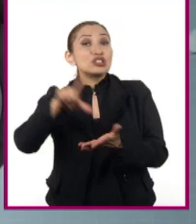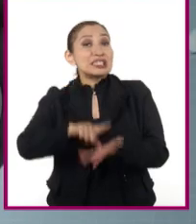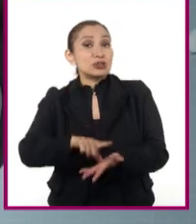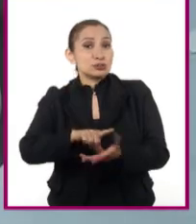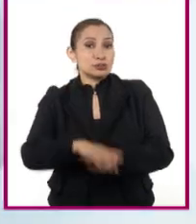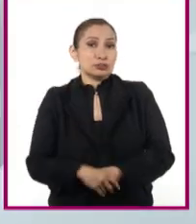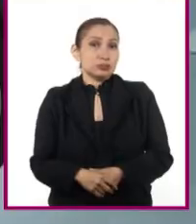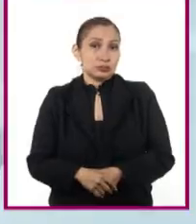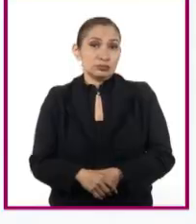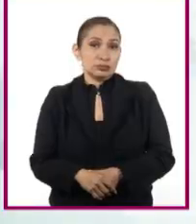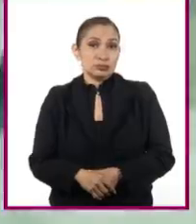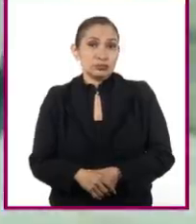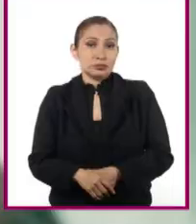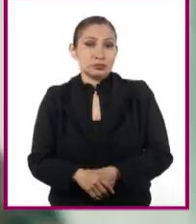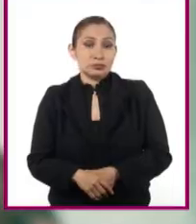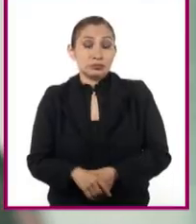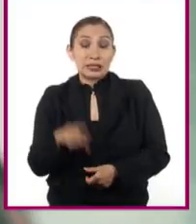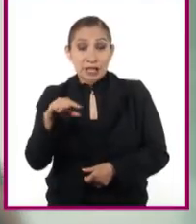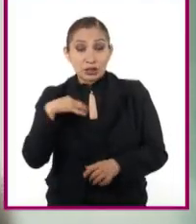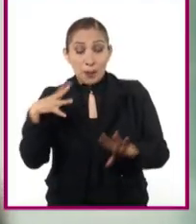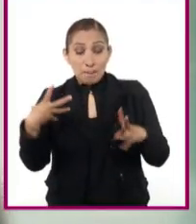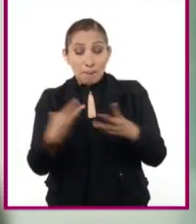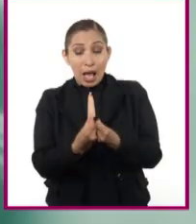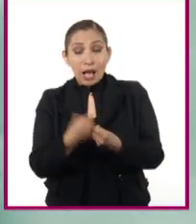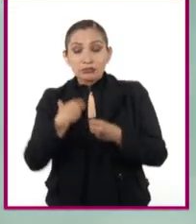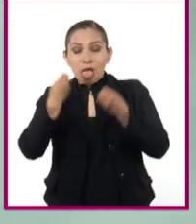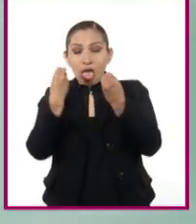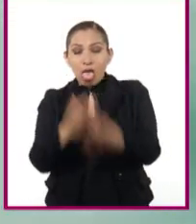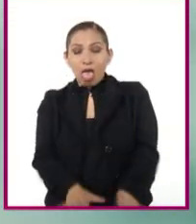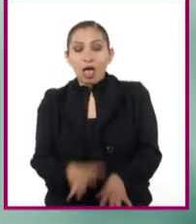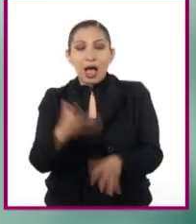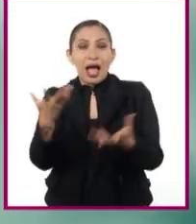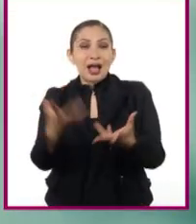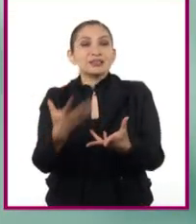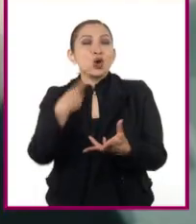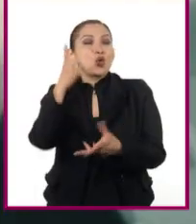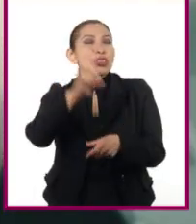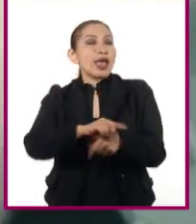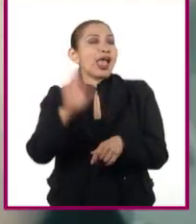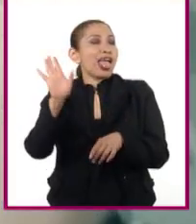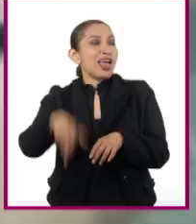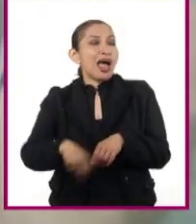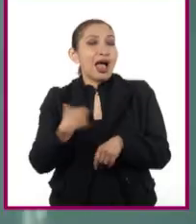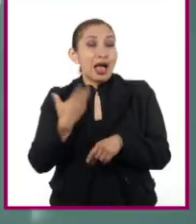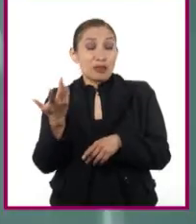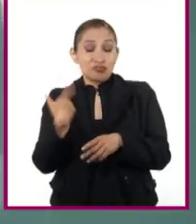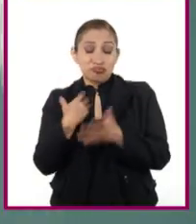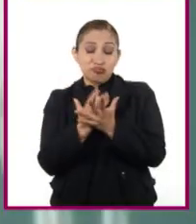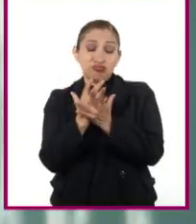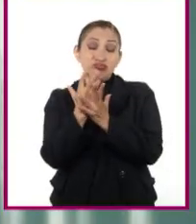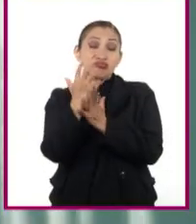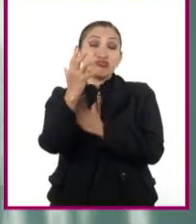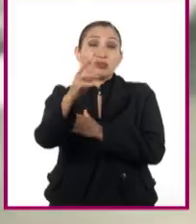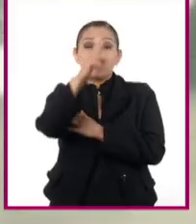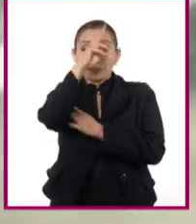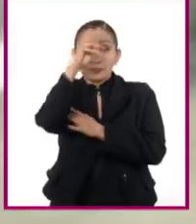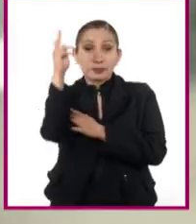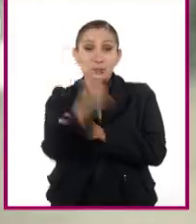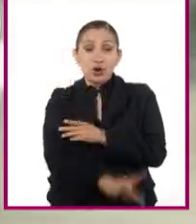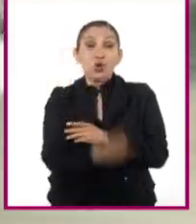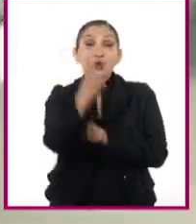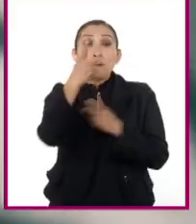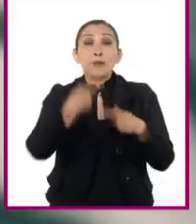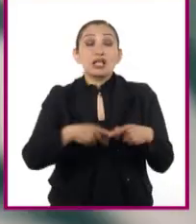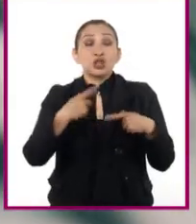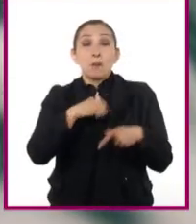246,052 litros. Si a esto sumamos el desperdicio que generamos en un día, la factura es mucho más costosa.